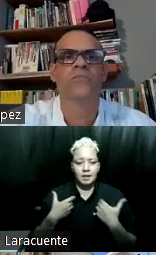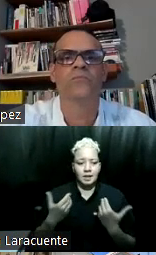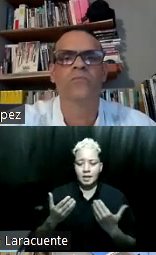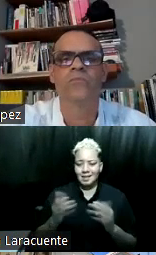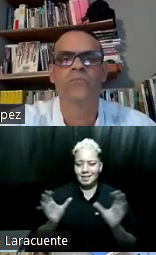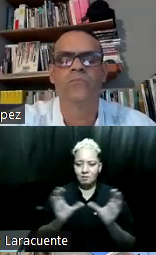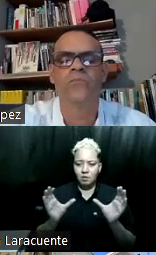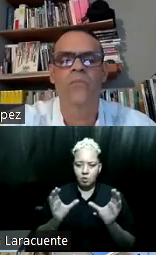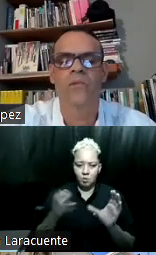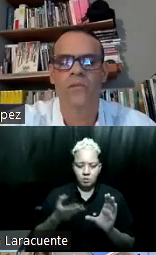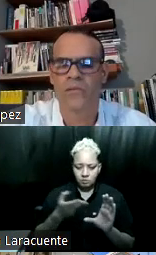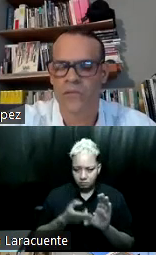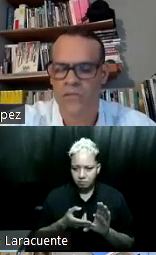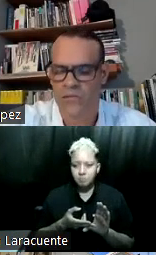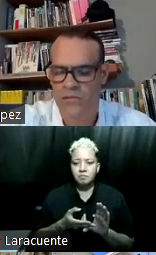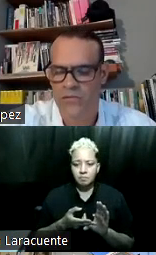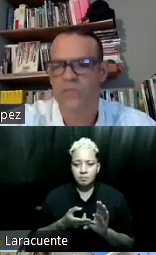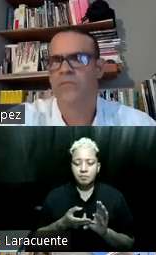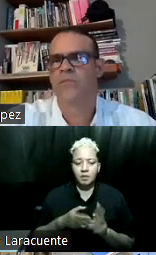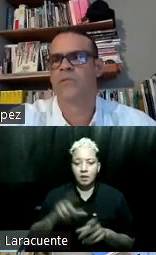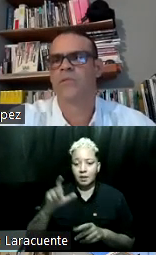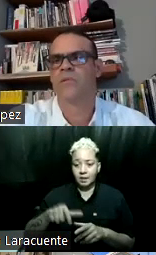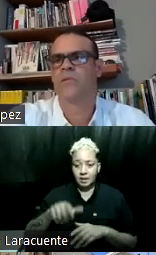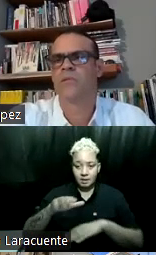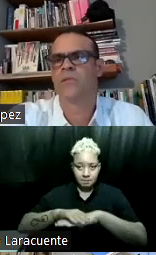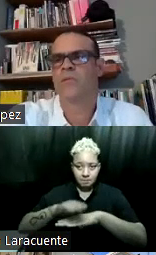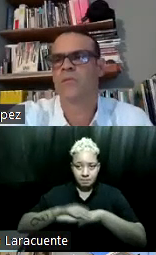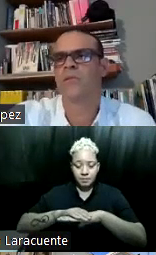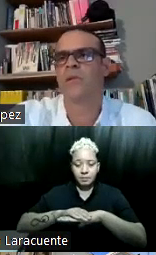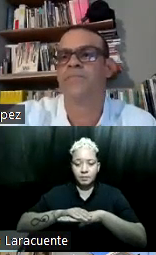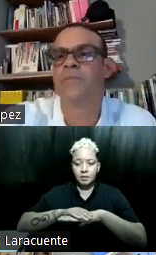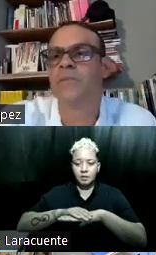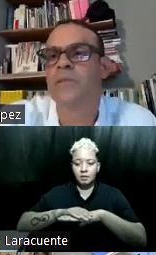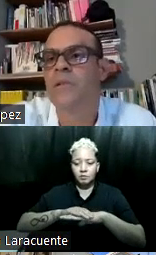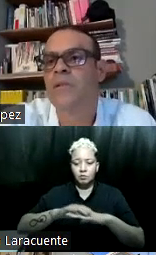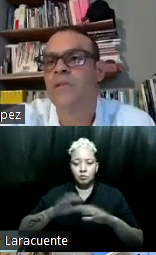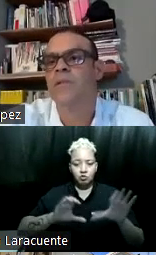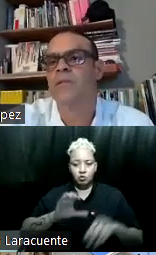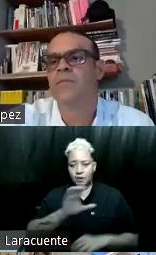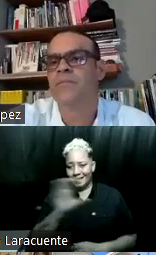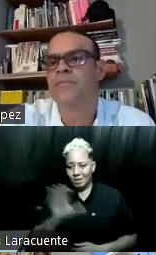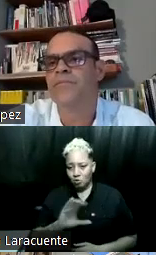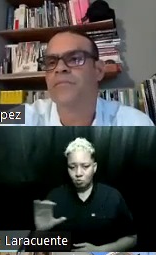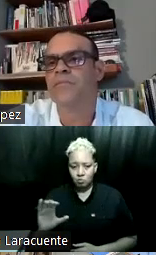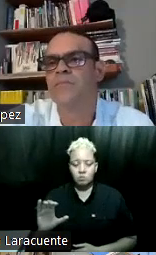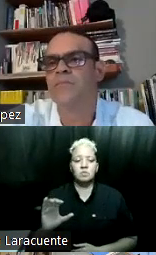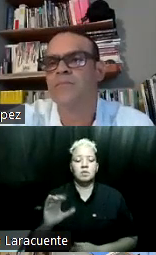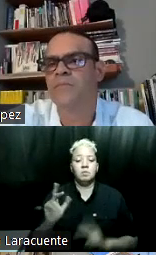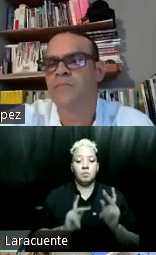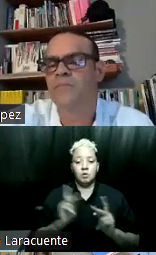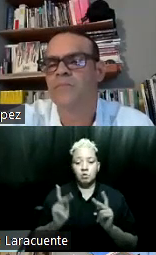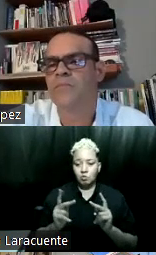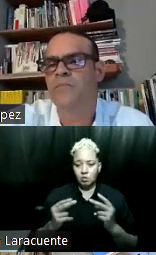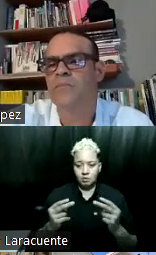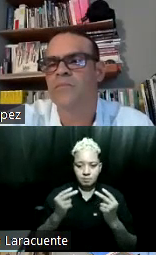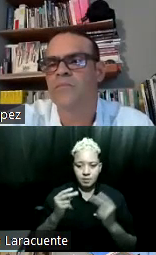por participar de la charla deben indicarlo en el chat en los que están en Zoom, y las personas que nos acompañan